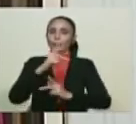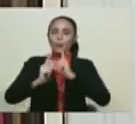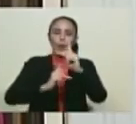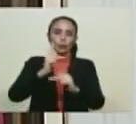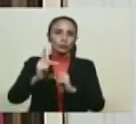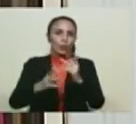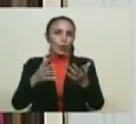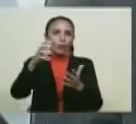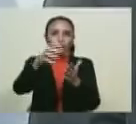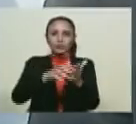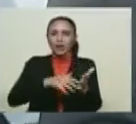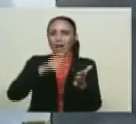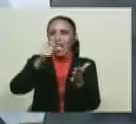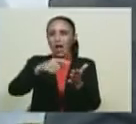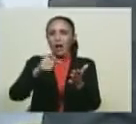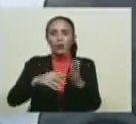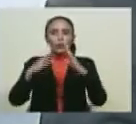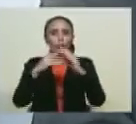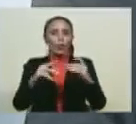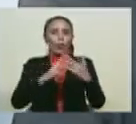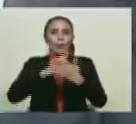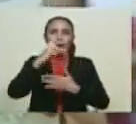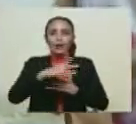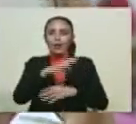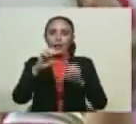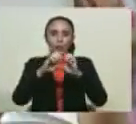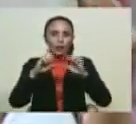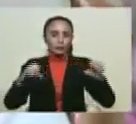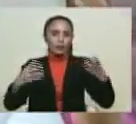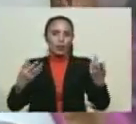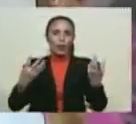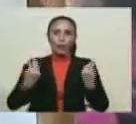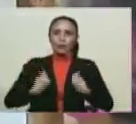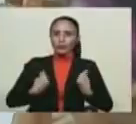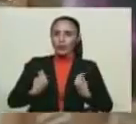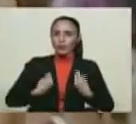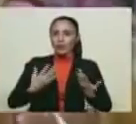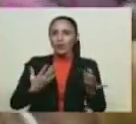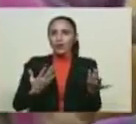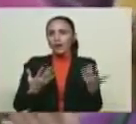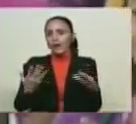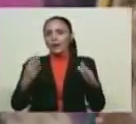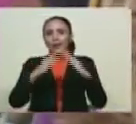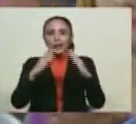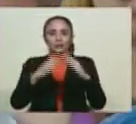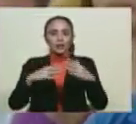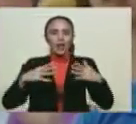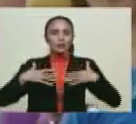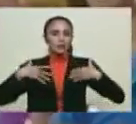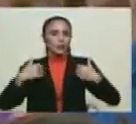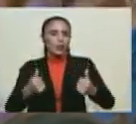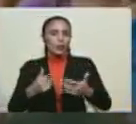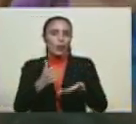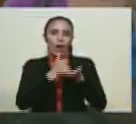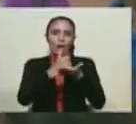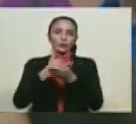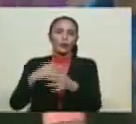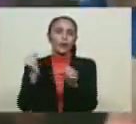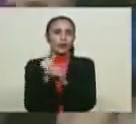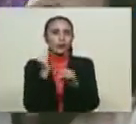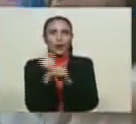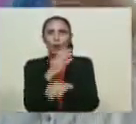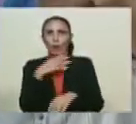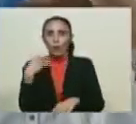Productiva, todos los planes de educación, de vivienda, de salud, todos los planes de Chamba